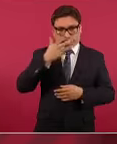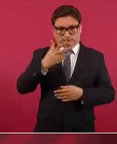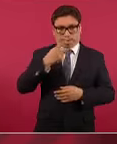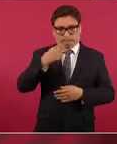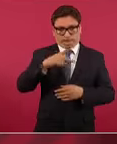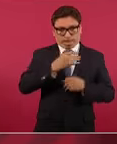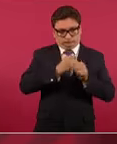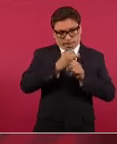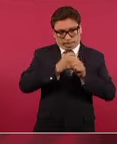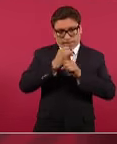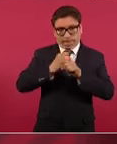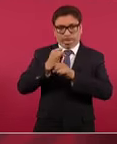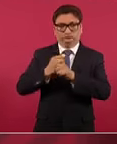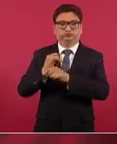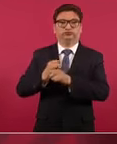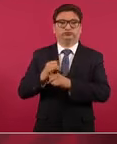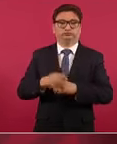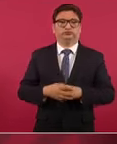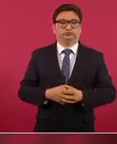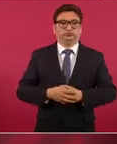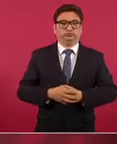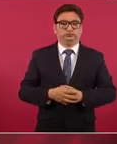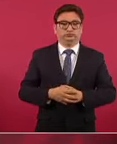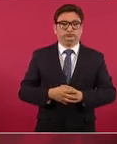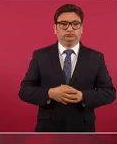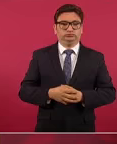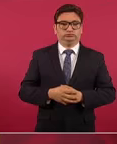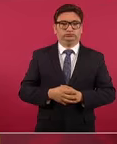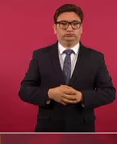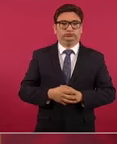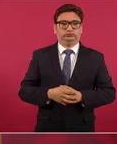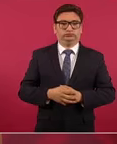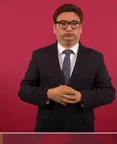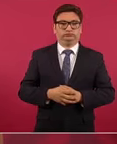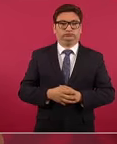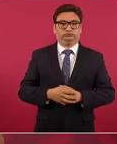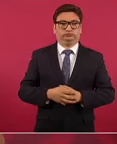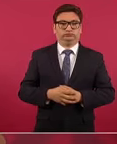sus investigaciones pero este